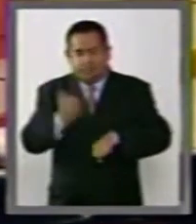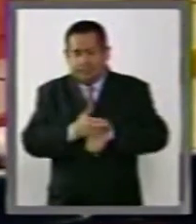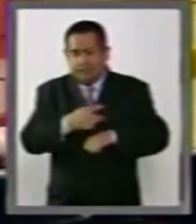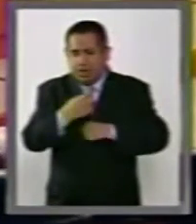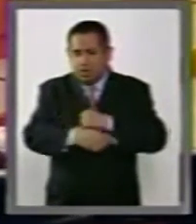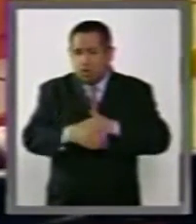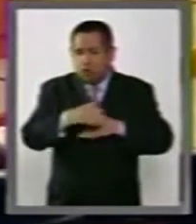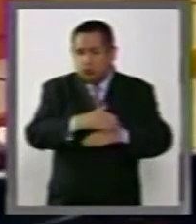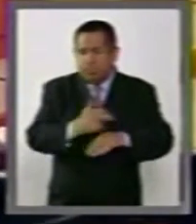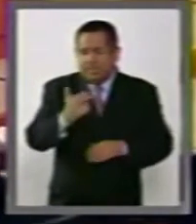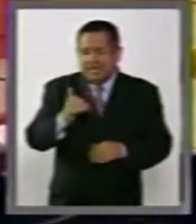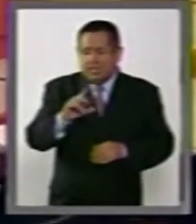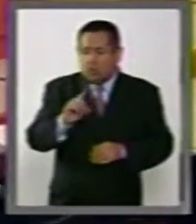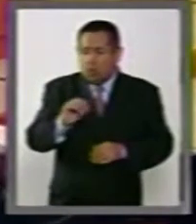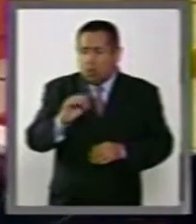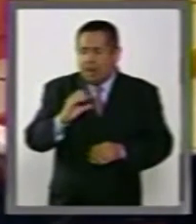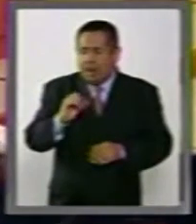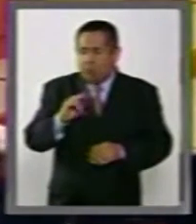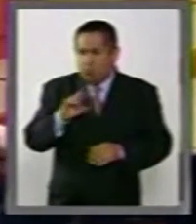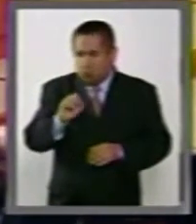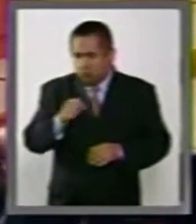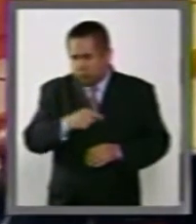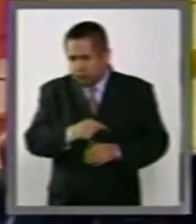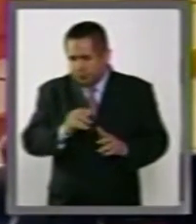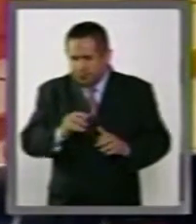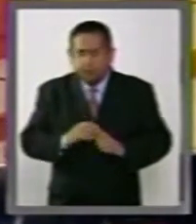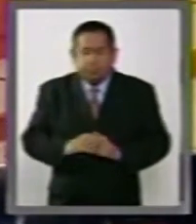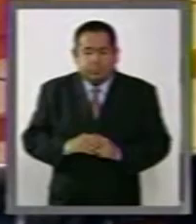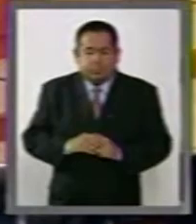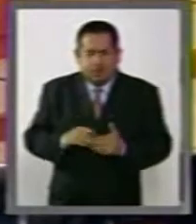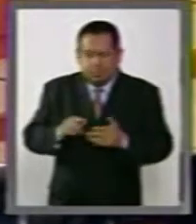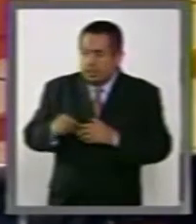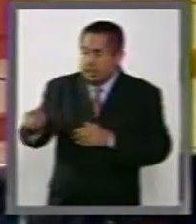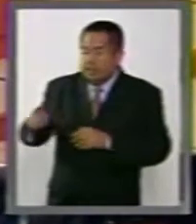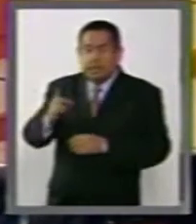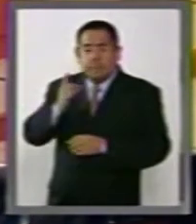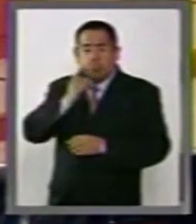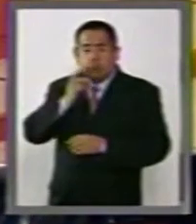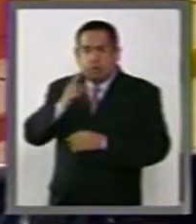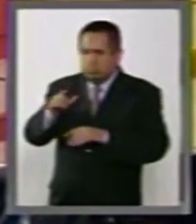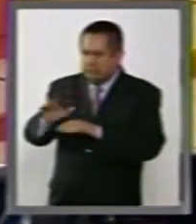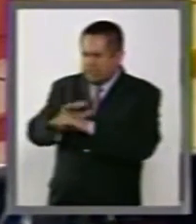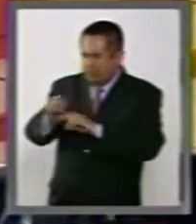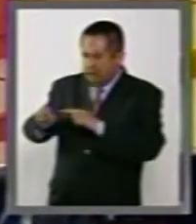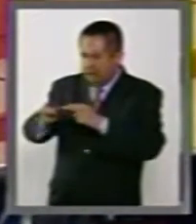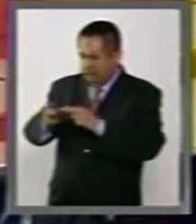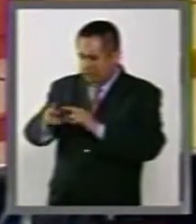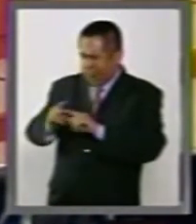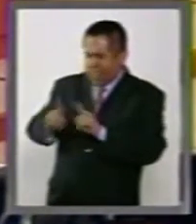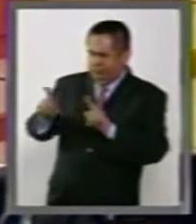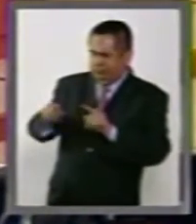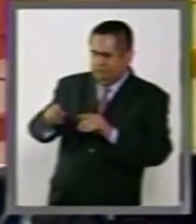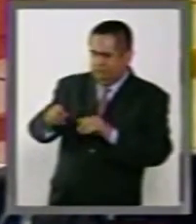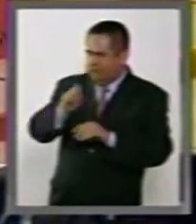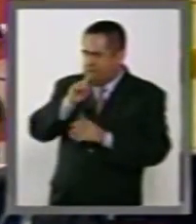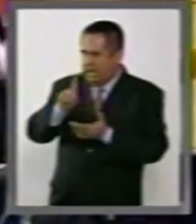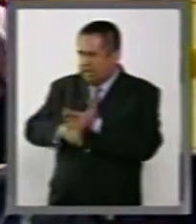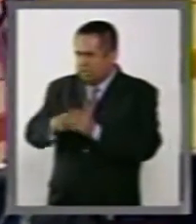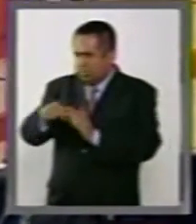delitos cometidos en materia de hidrocarburos sufrió modificaciones de forma, pero también de